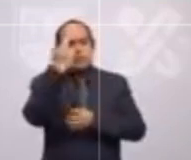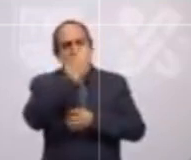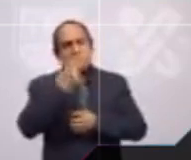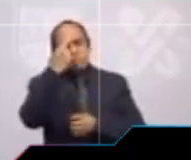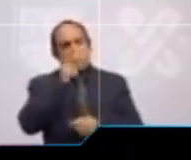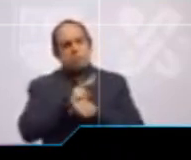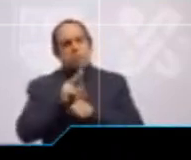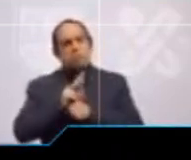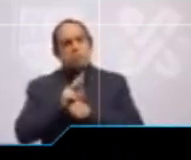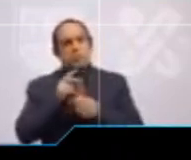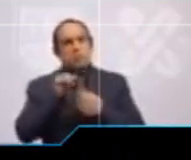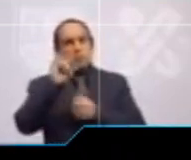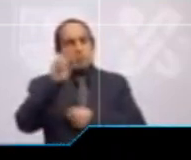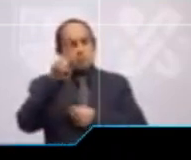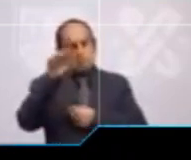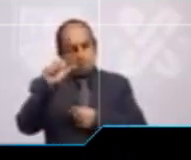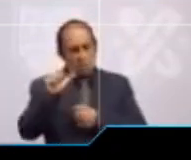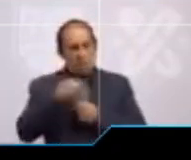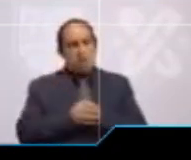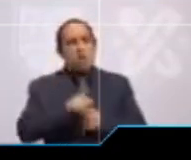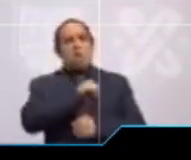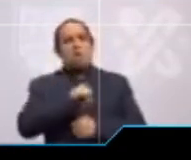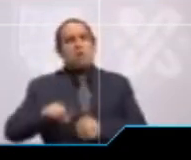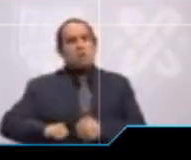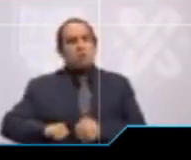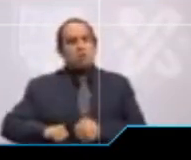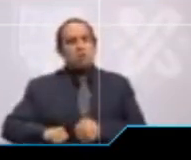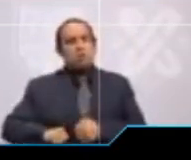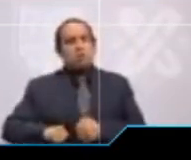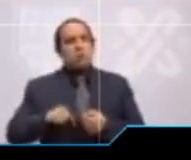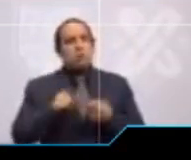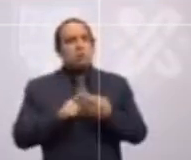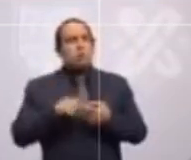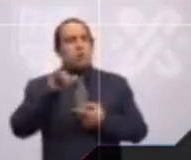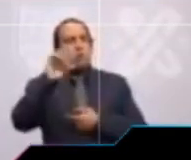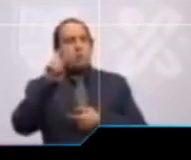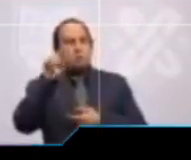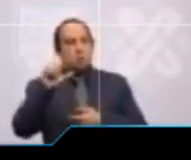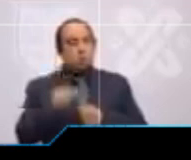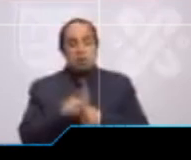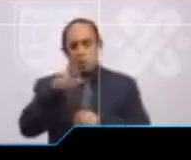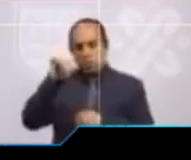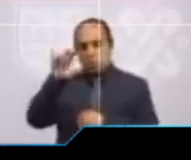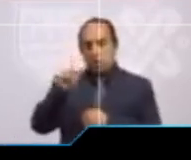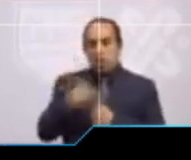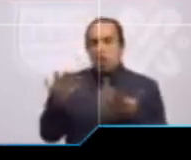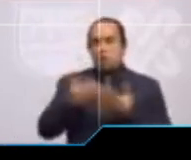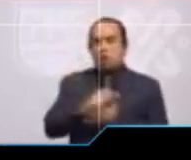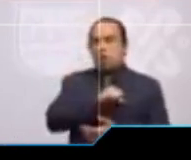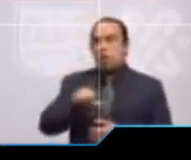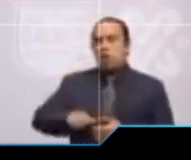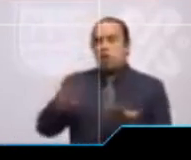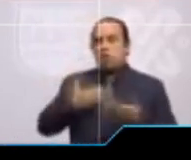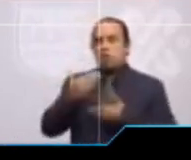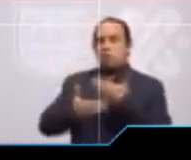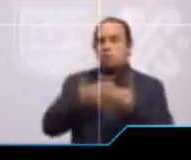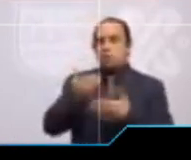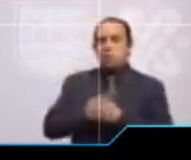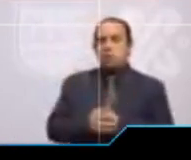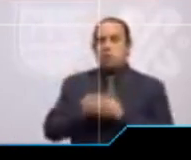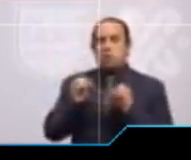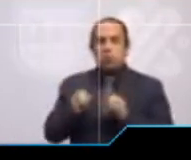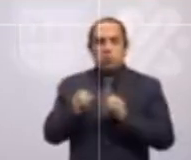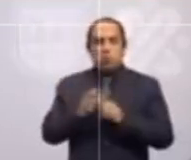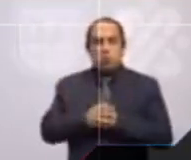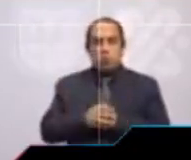verificaciones, doctora? ¿Es el INVEA? ¿Es la alcaldía? Es el INVEA, puede ser a través de la alcaldía que haga el procedimiento o del propio